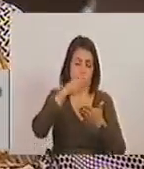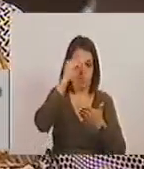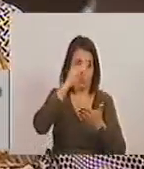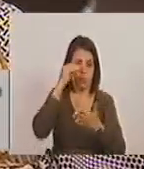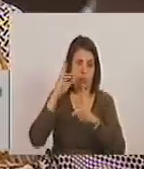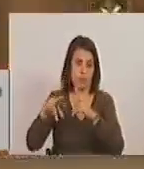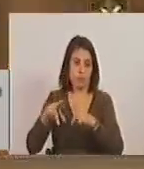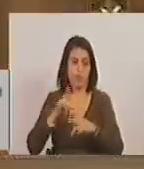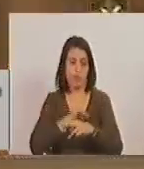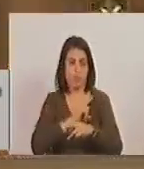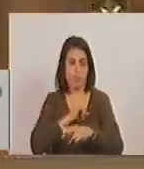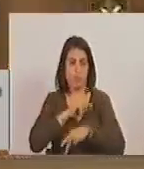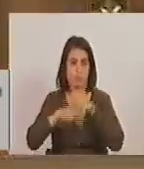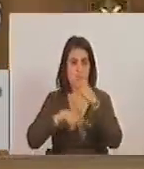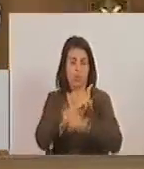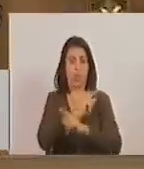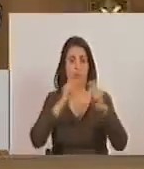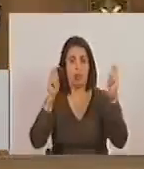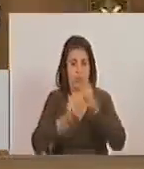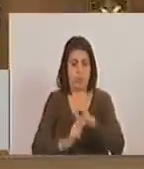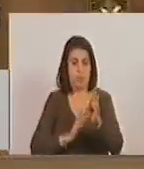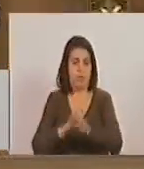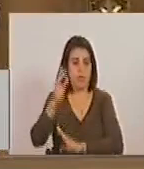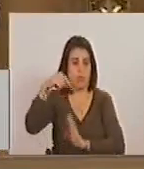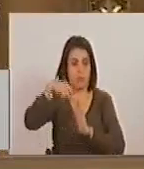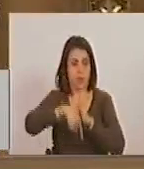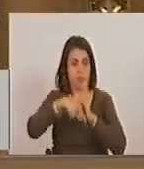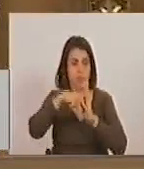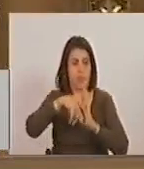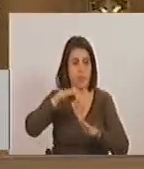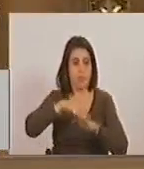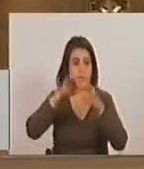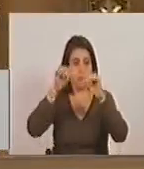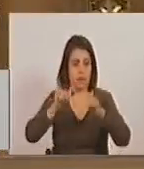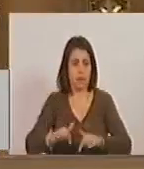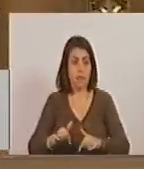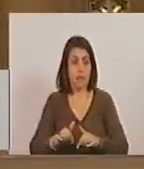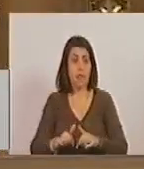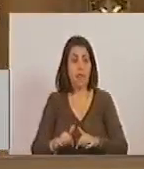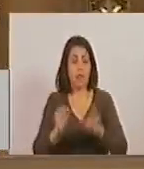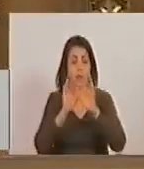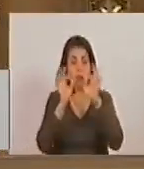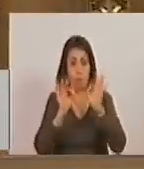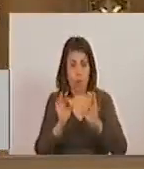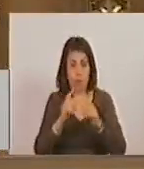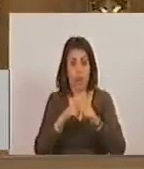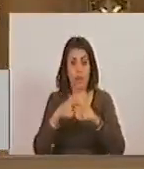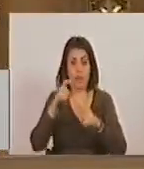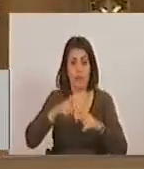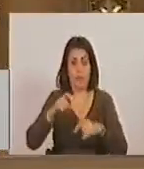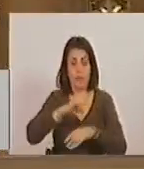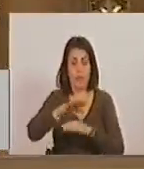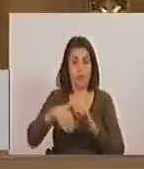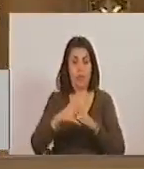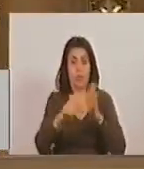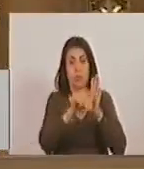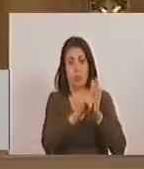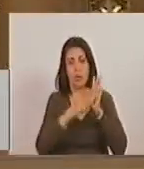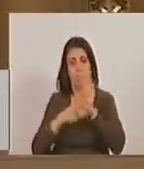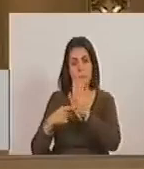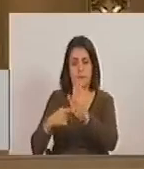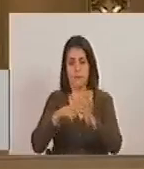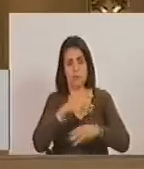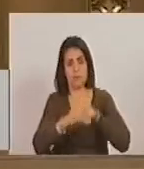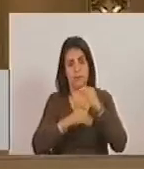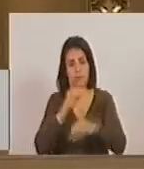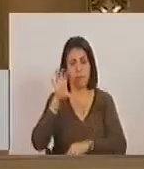universidad, gracias al proceso de transformación, para seguir profundizando en ese armamento que necesitamos, como son las leyes, para